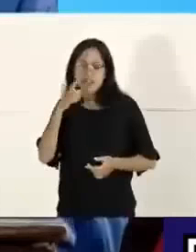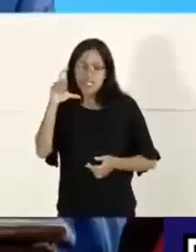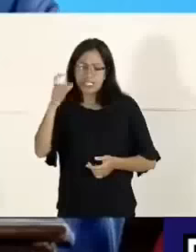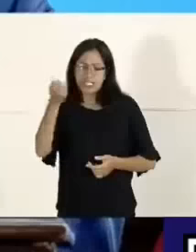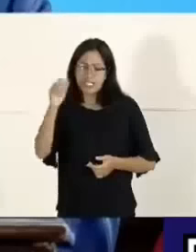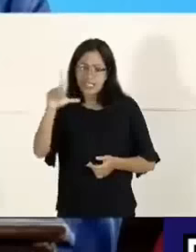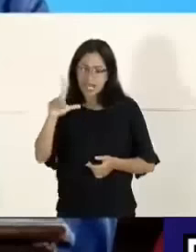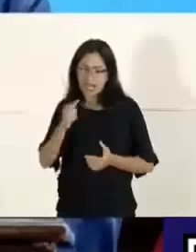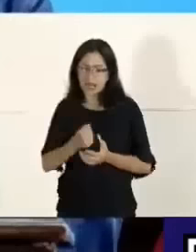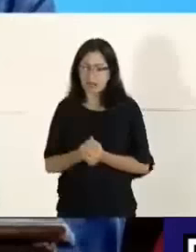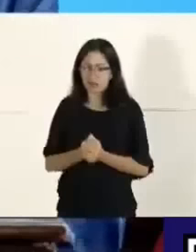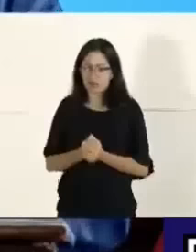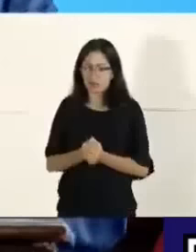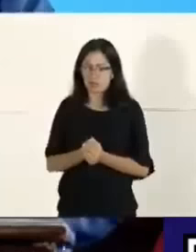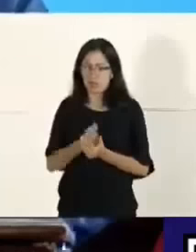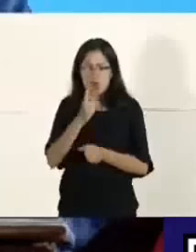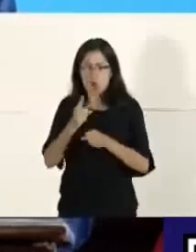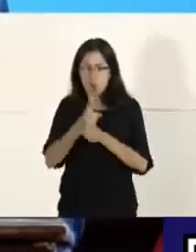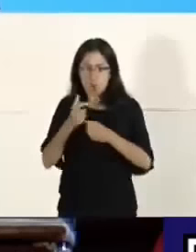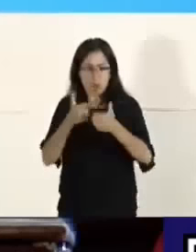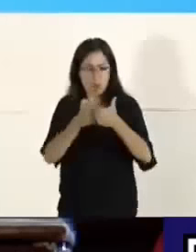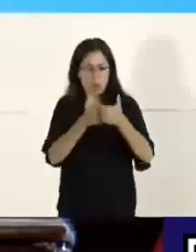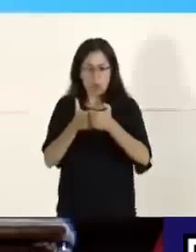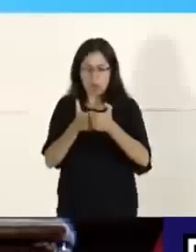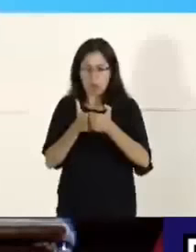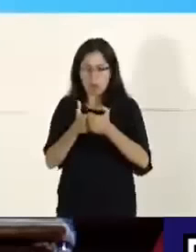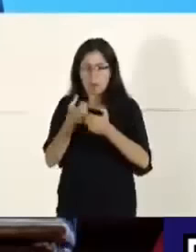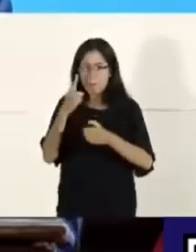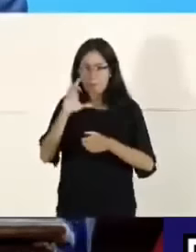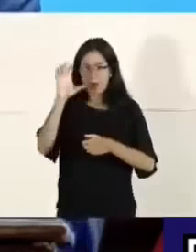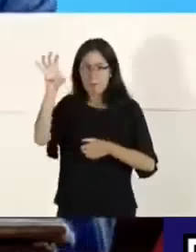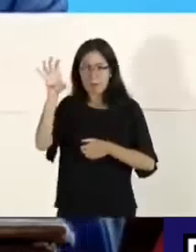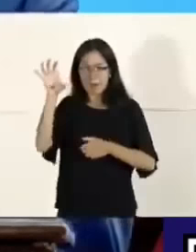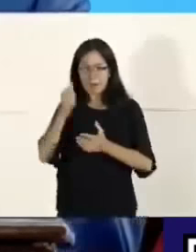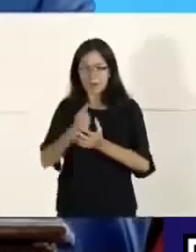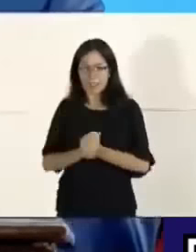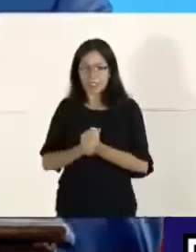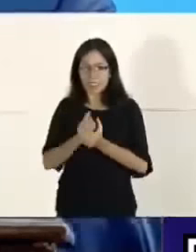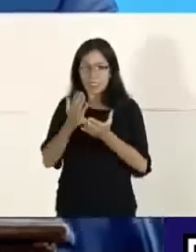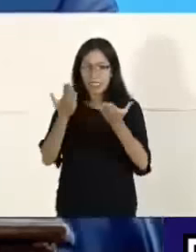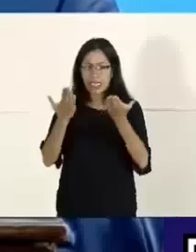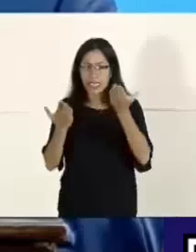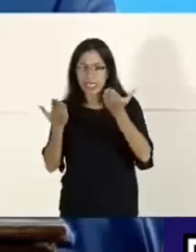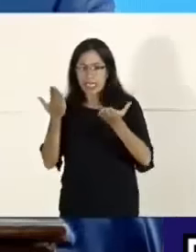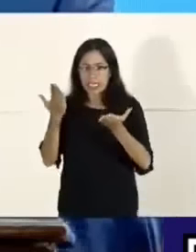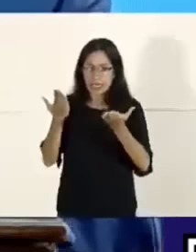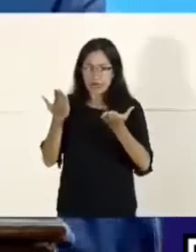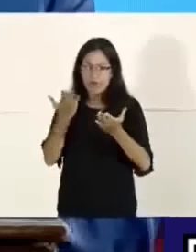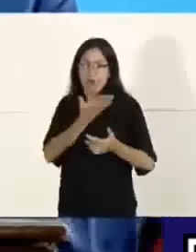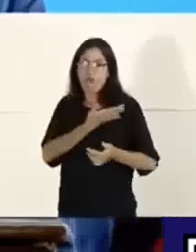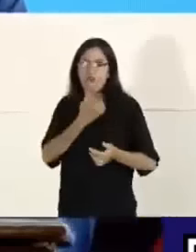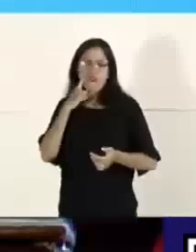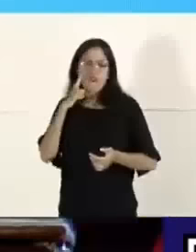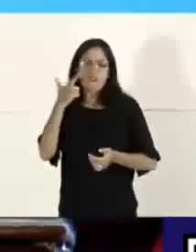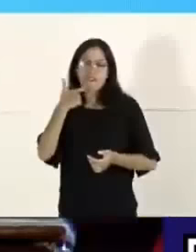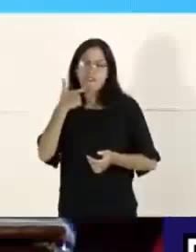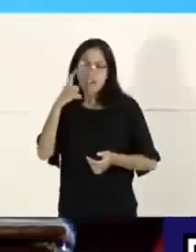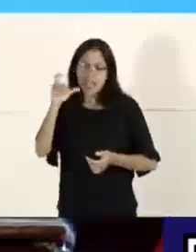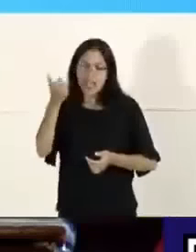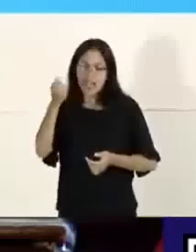significa y cómo sonó en sus oídos cuando el presidente habló de este pacto de mayo? Me parece